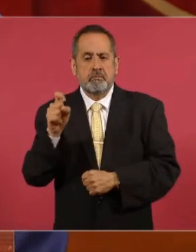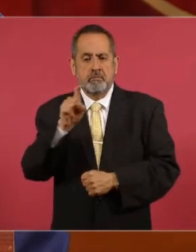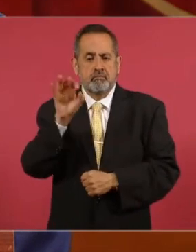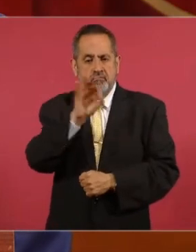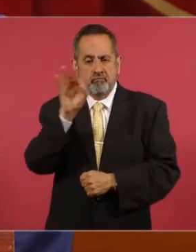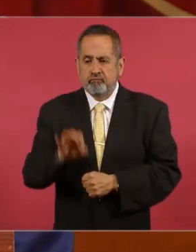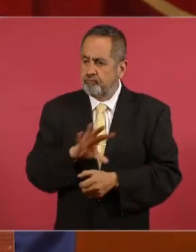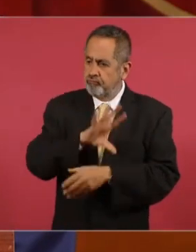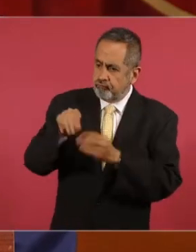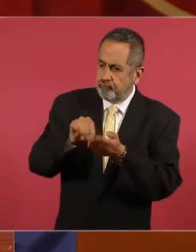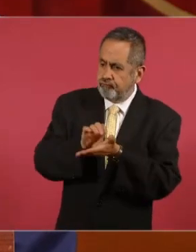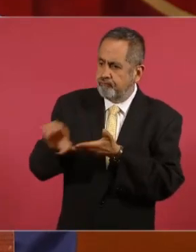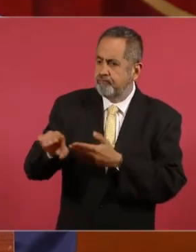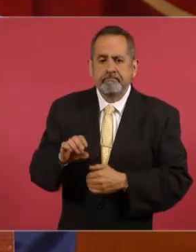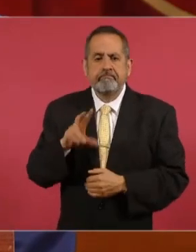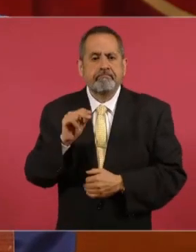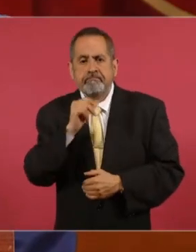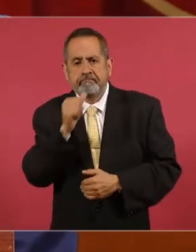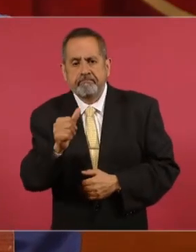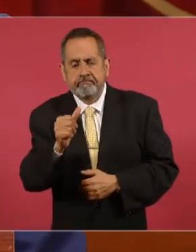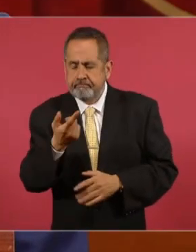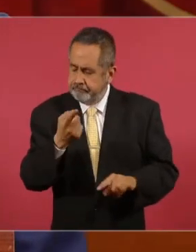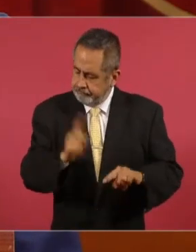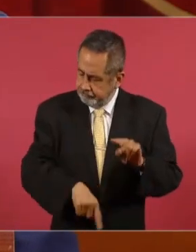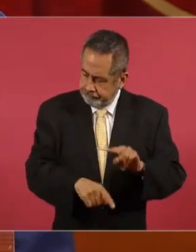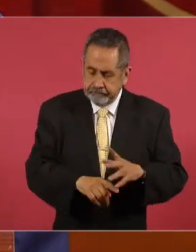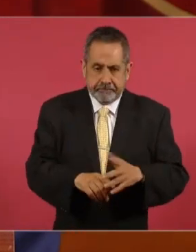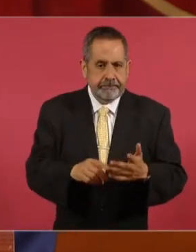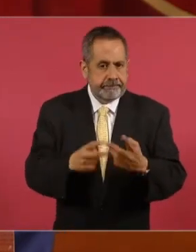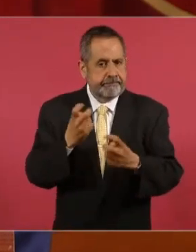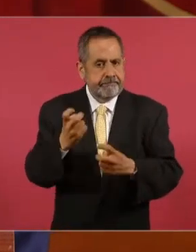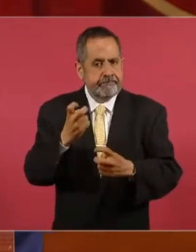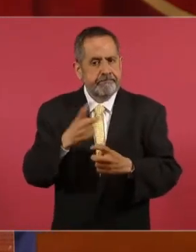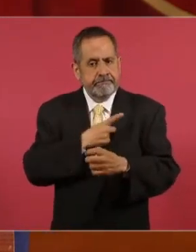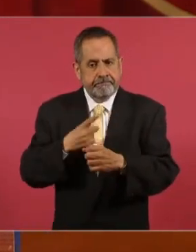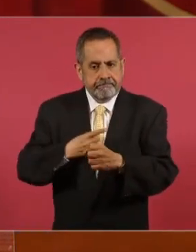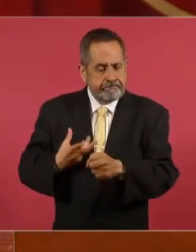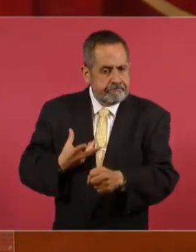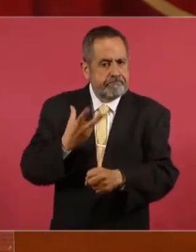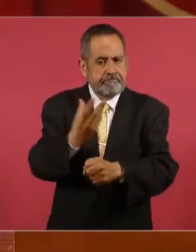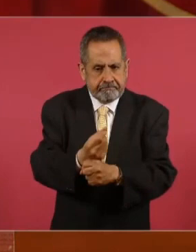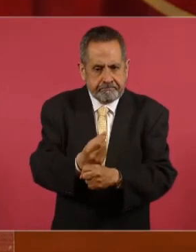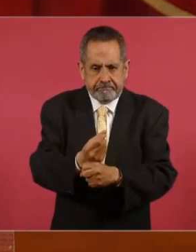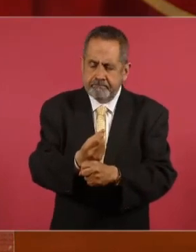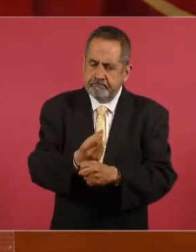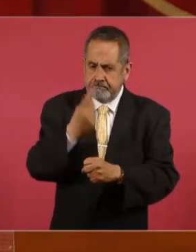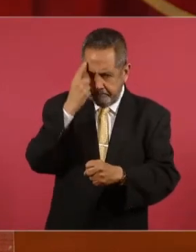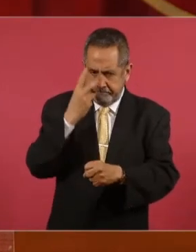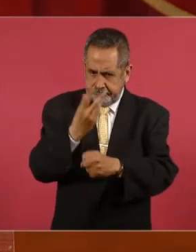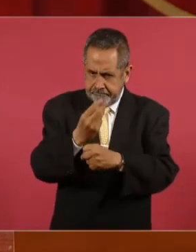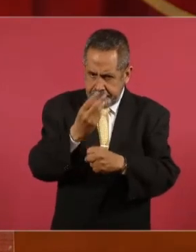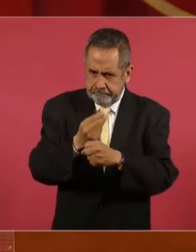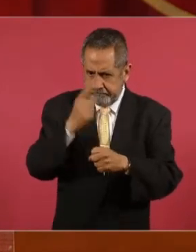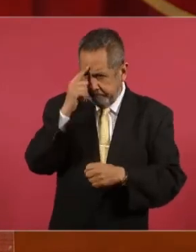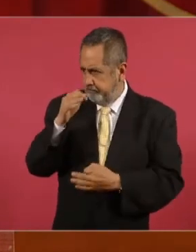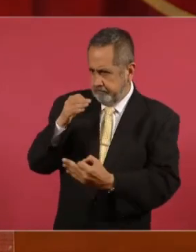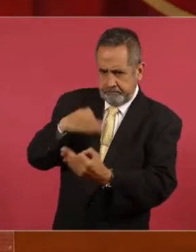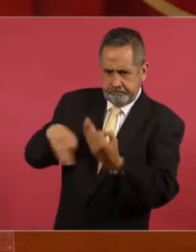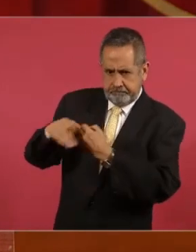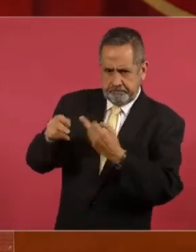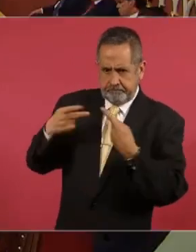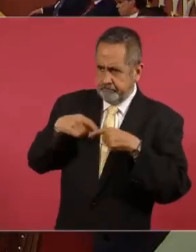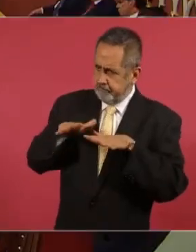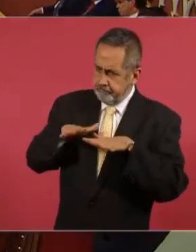de su salario. Para reparar este daño a los trabajadores en general,